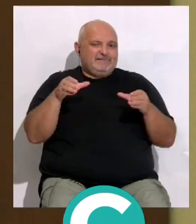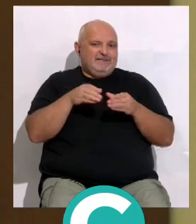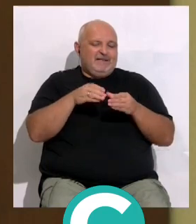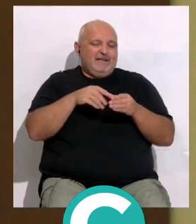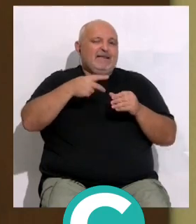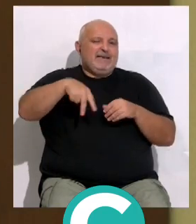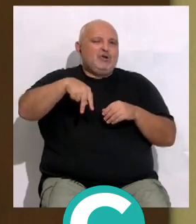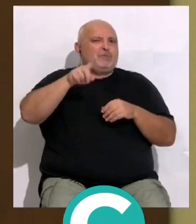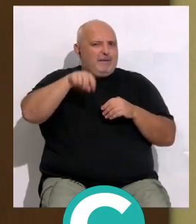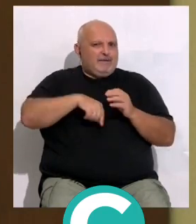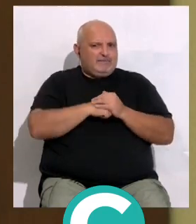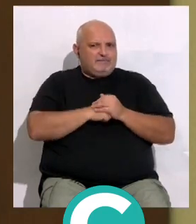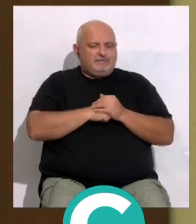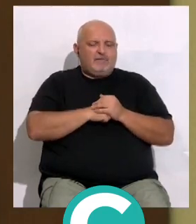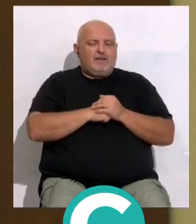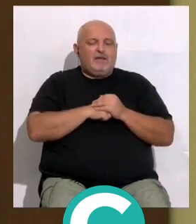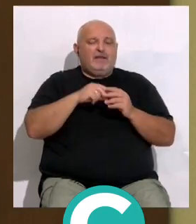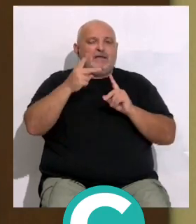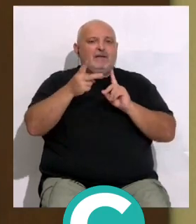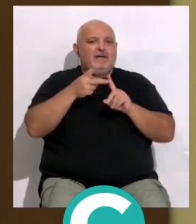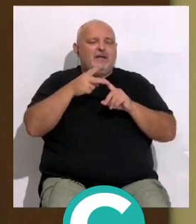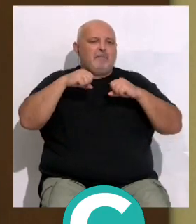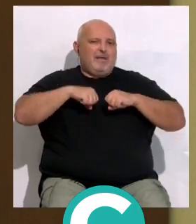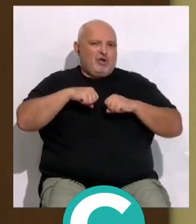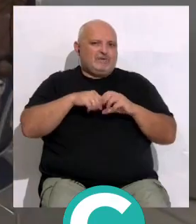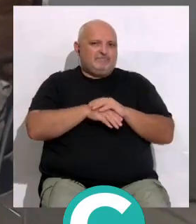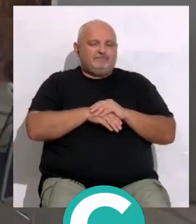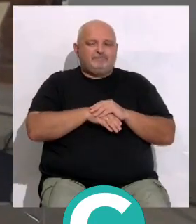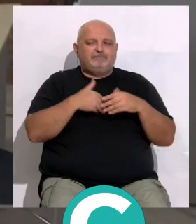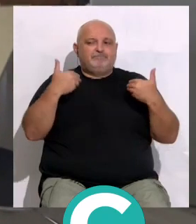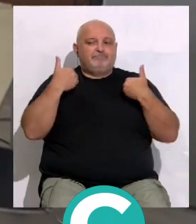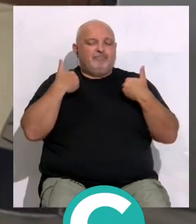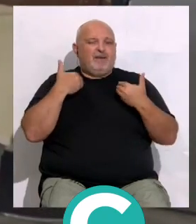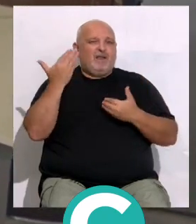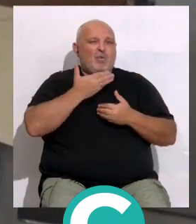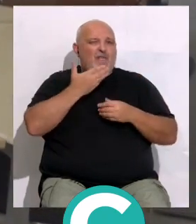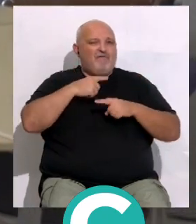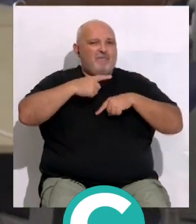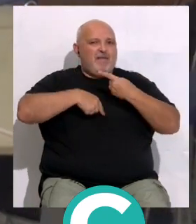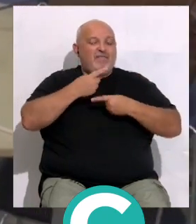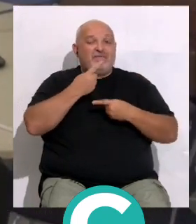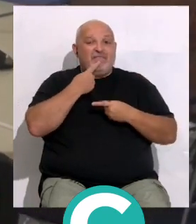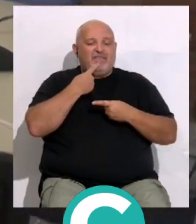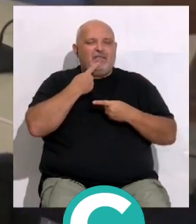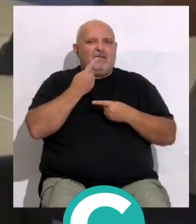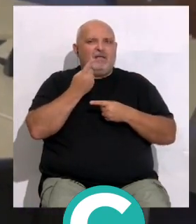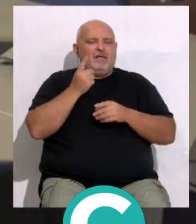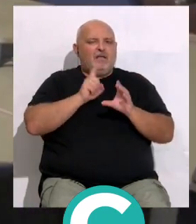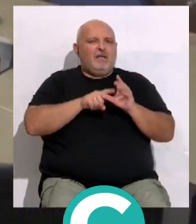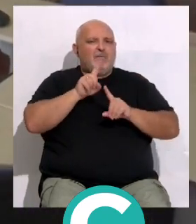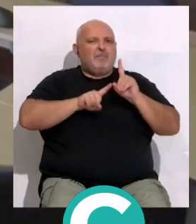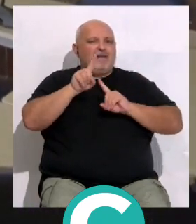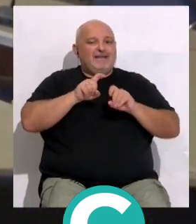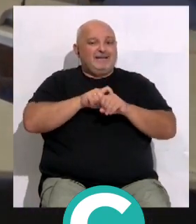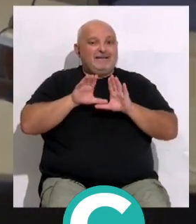el de niños también, por supuesto, y el segundo es el de mayores. Los responsables de la Escuela de Familias aseguran que la presencia de problemas